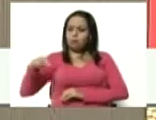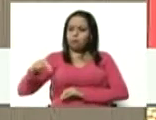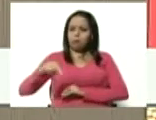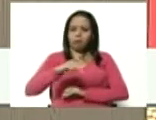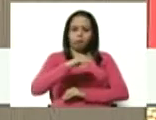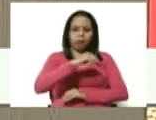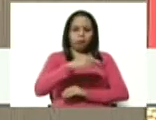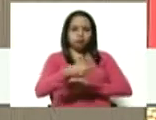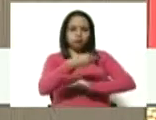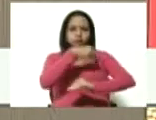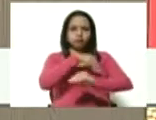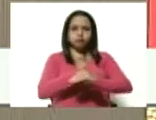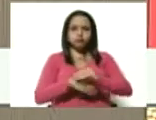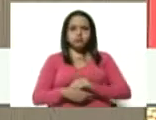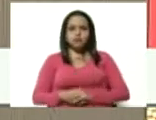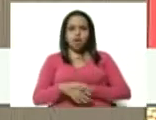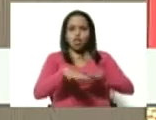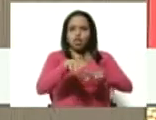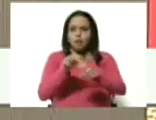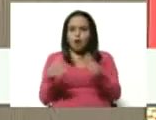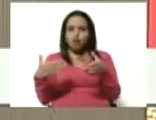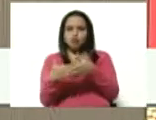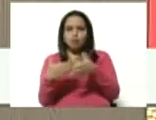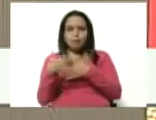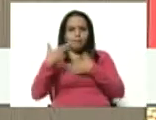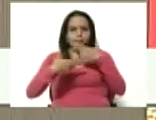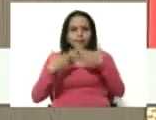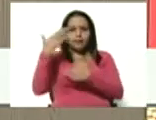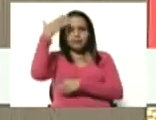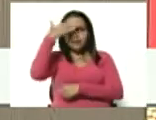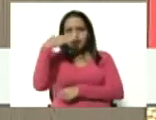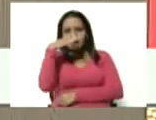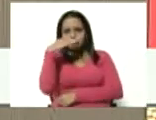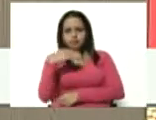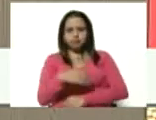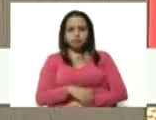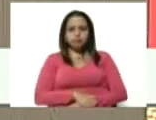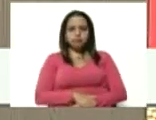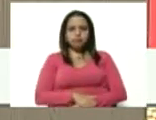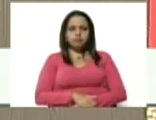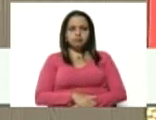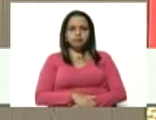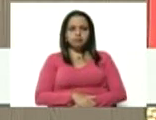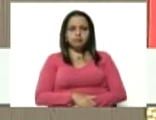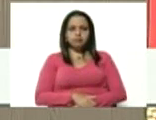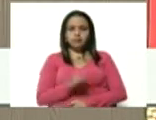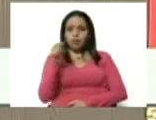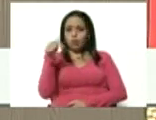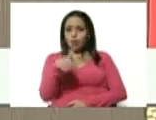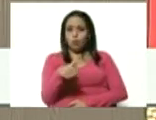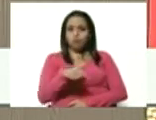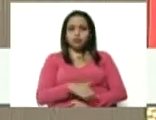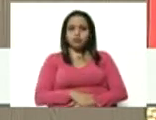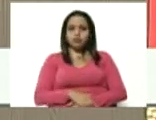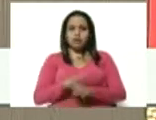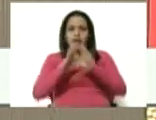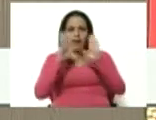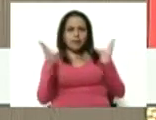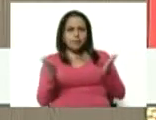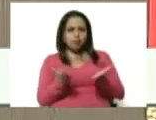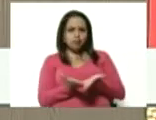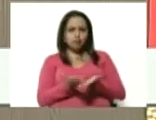irregulares tomadas por bandas criminales. Bueno, hoy el mundo